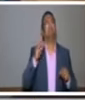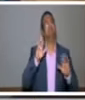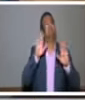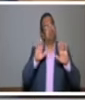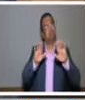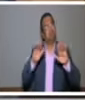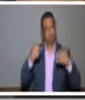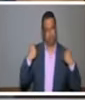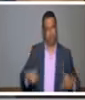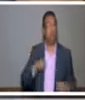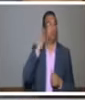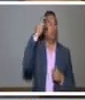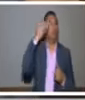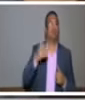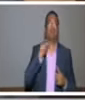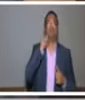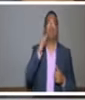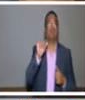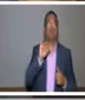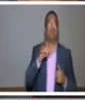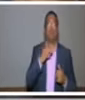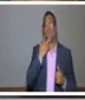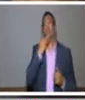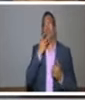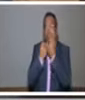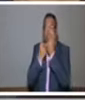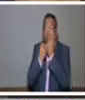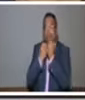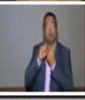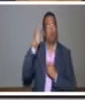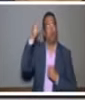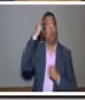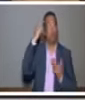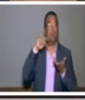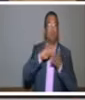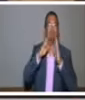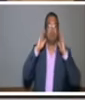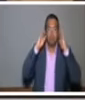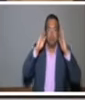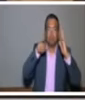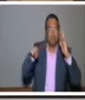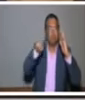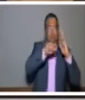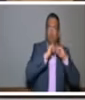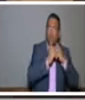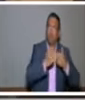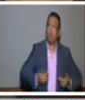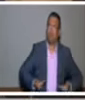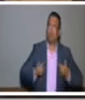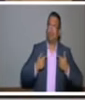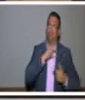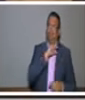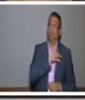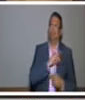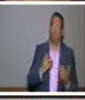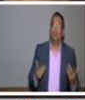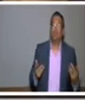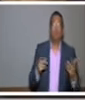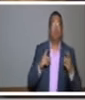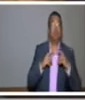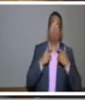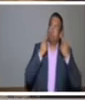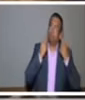gobernador que no va a estar pendiente a fanatismo político, va a estar pendiente a tu calidad de vida. Y lo que yo tenga que hacer para defender los mejores